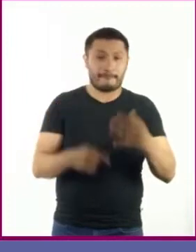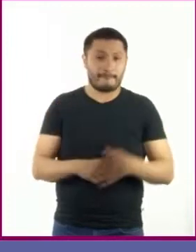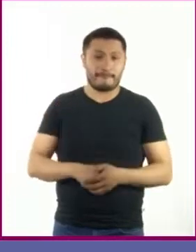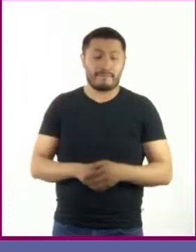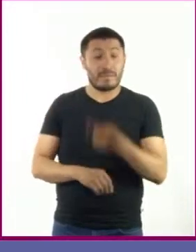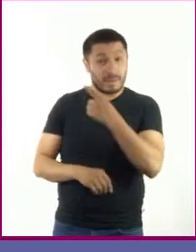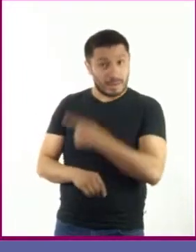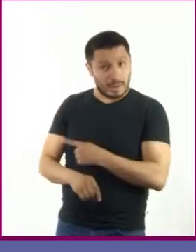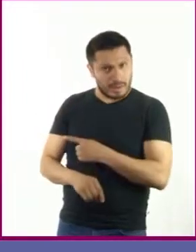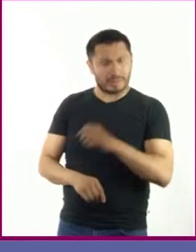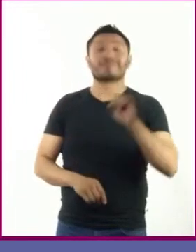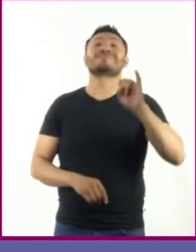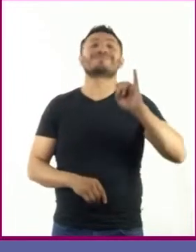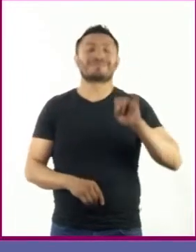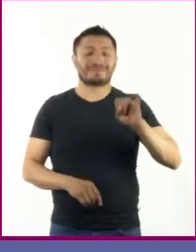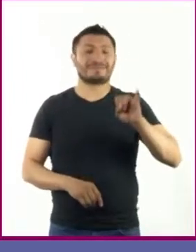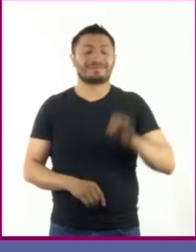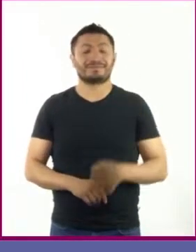¿verdad?